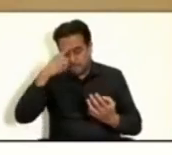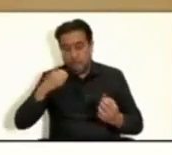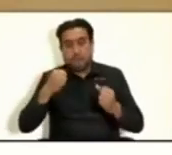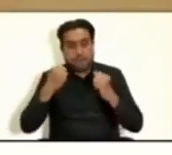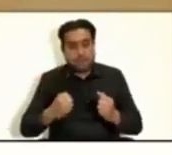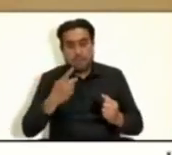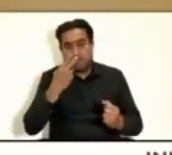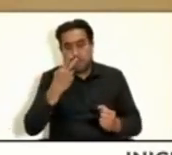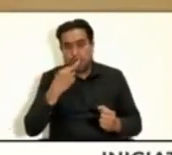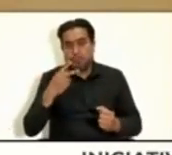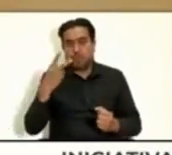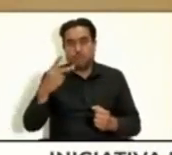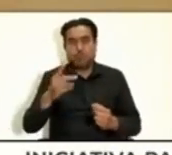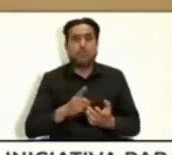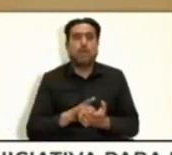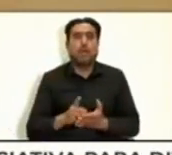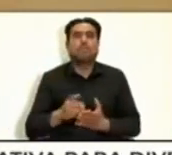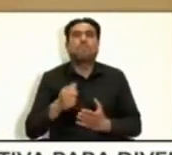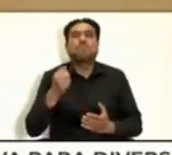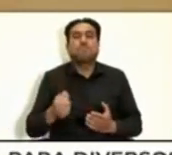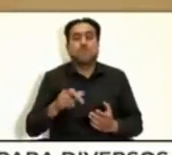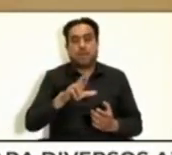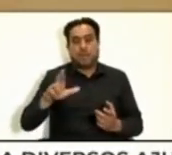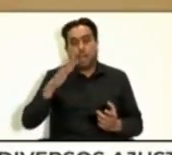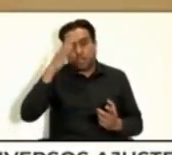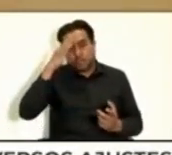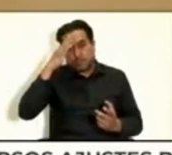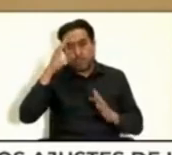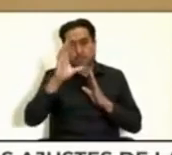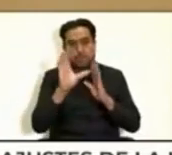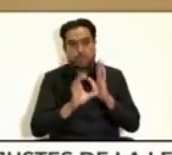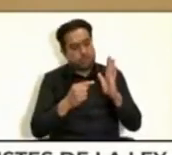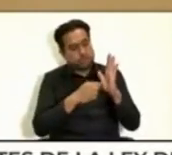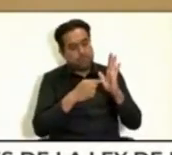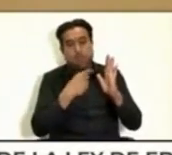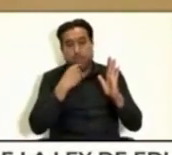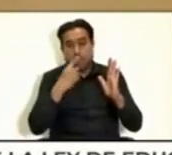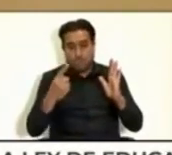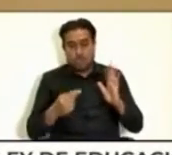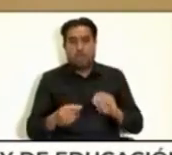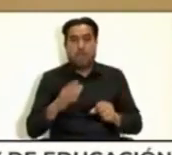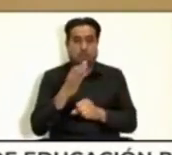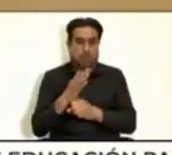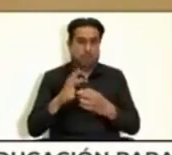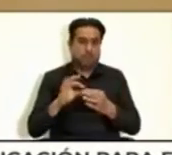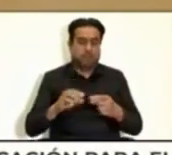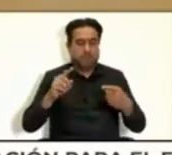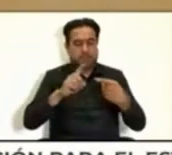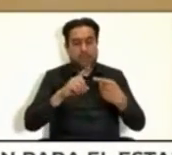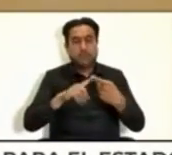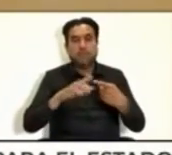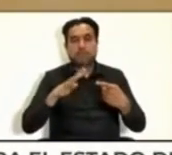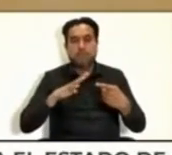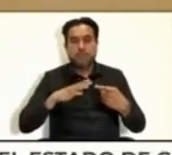de este derecho que se supone reconocer constitucionalmente primero se contempla una